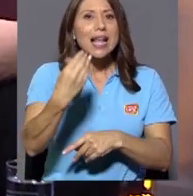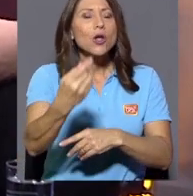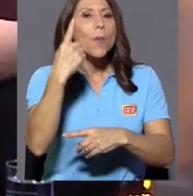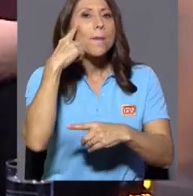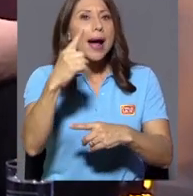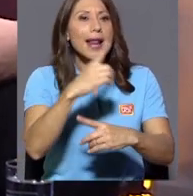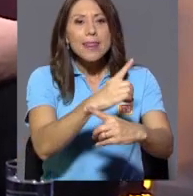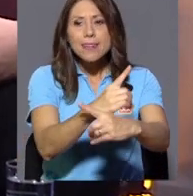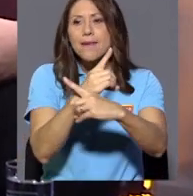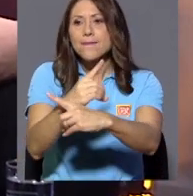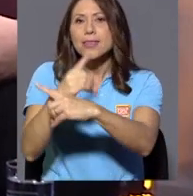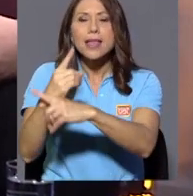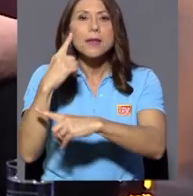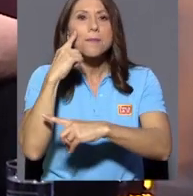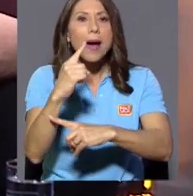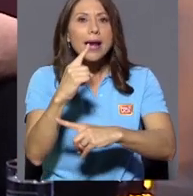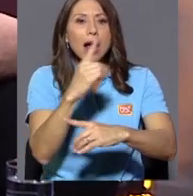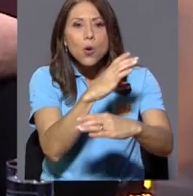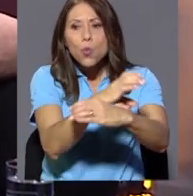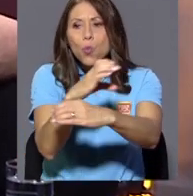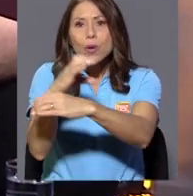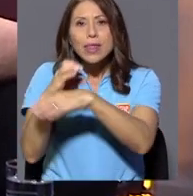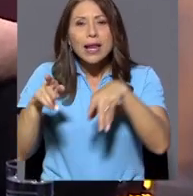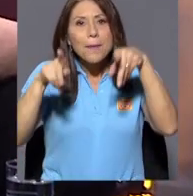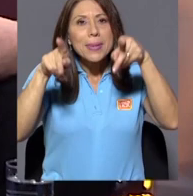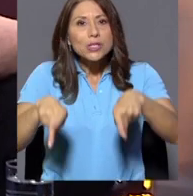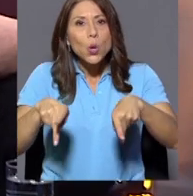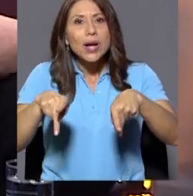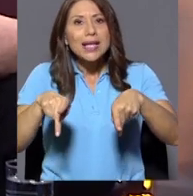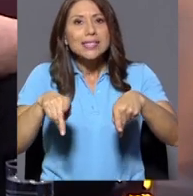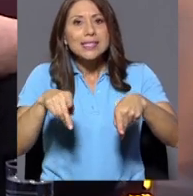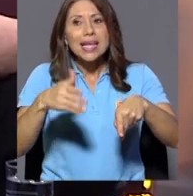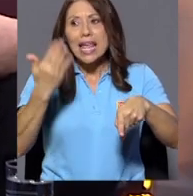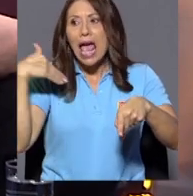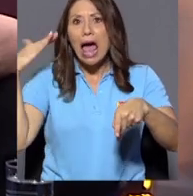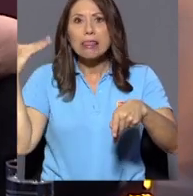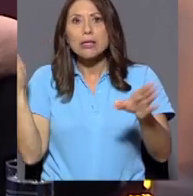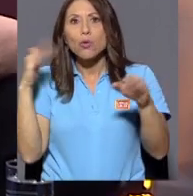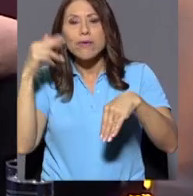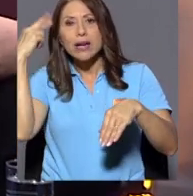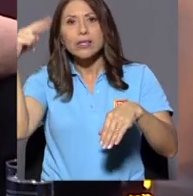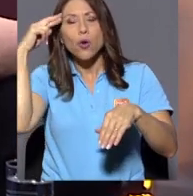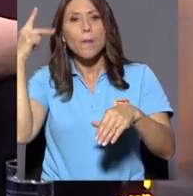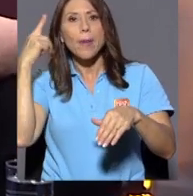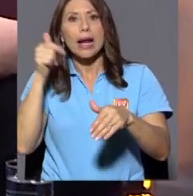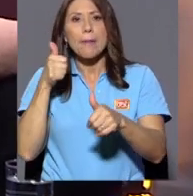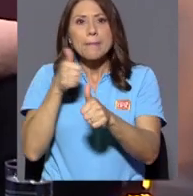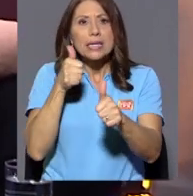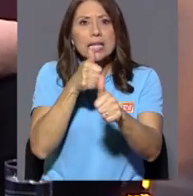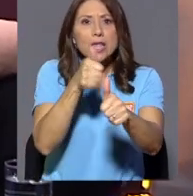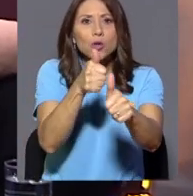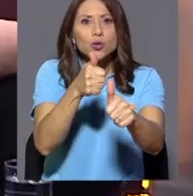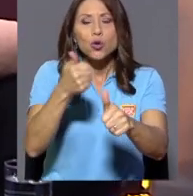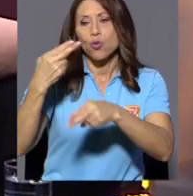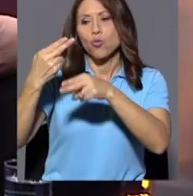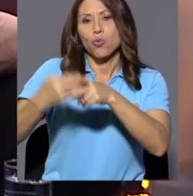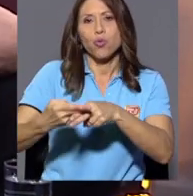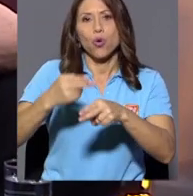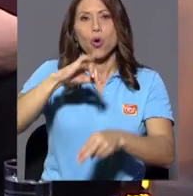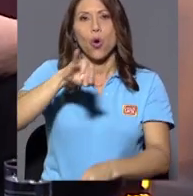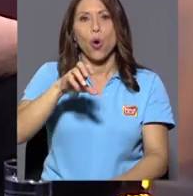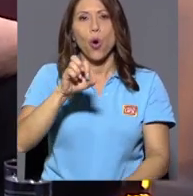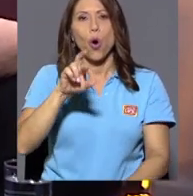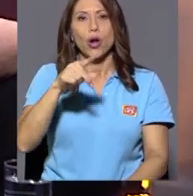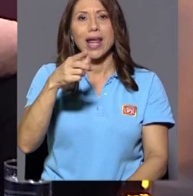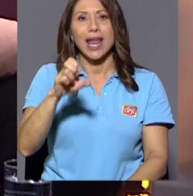albergar a lo que a quienes eran perseguidos sin ningún motivo jorge novak fue el obispo está